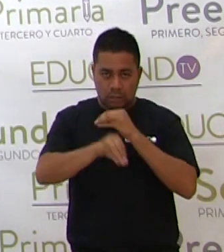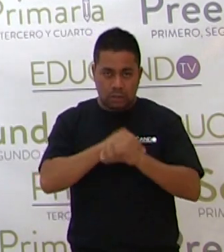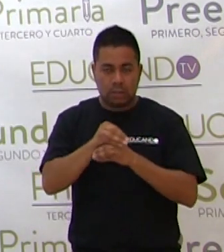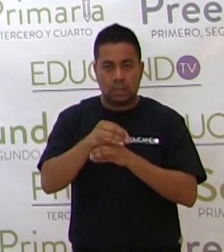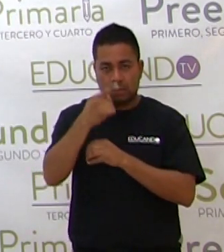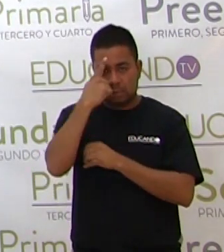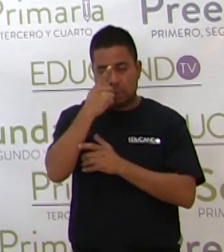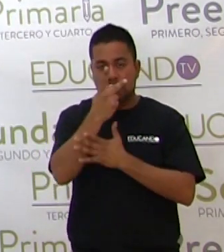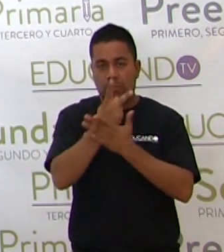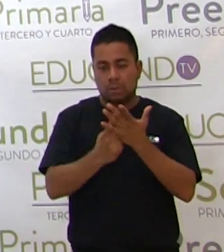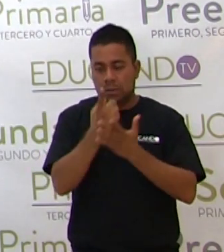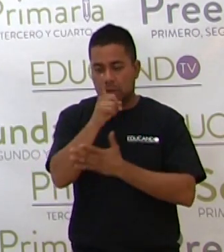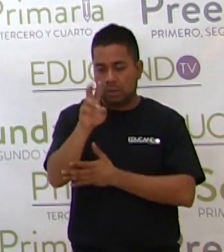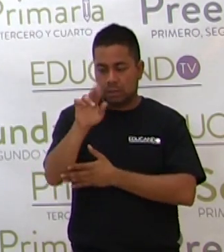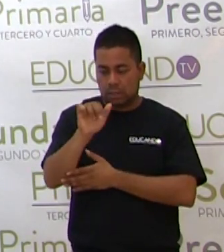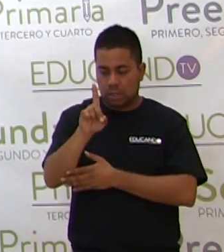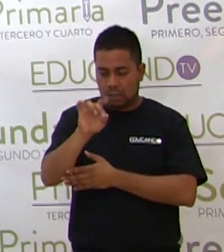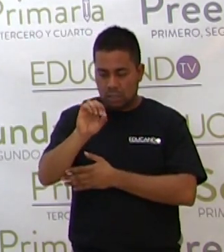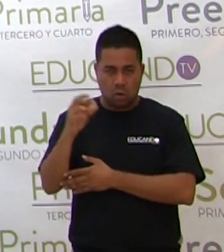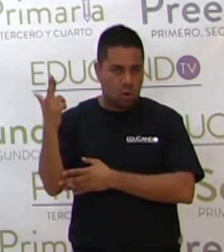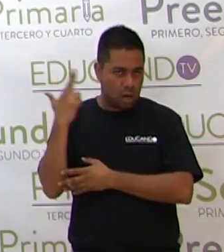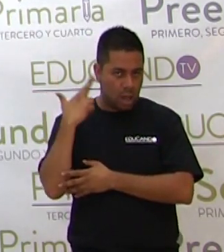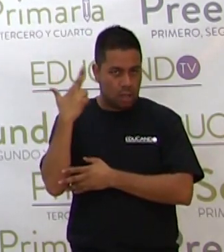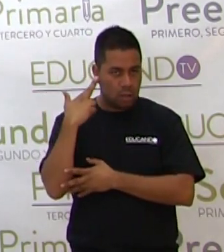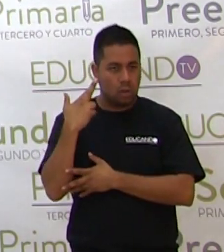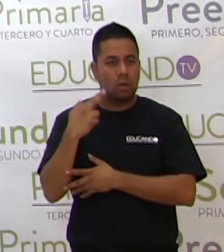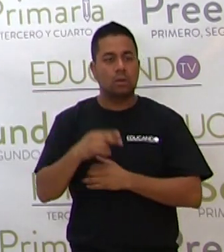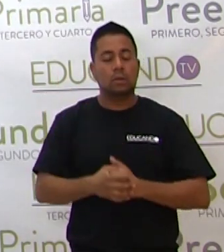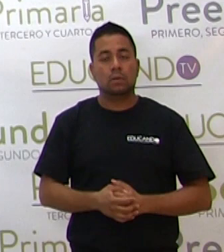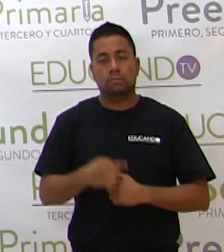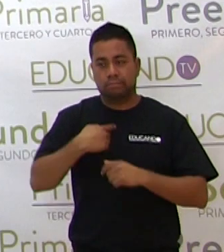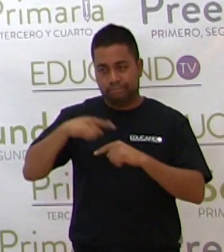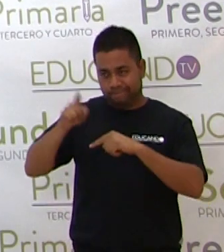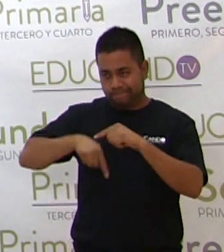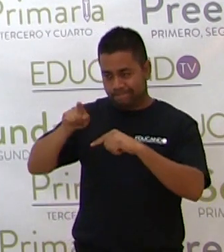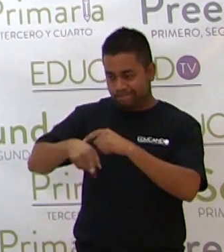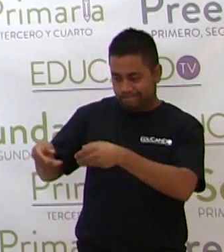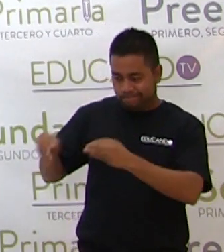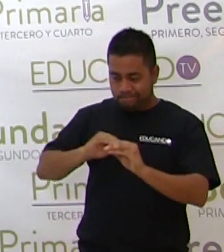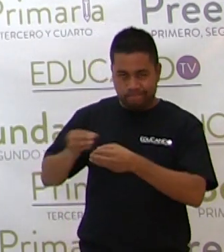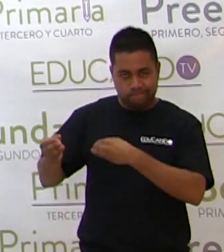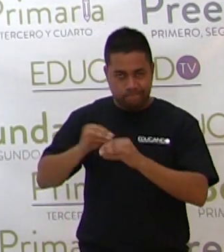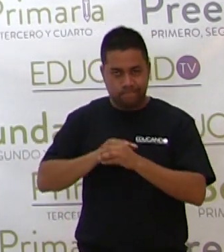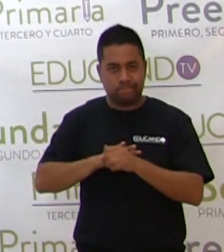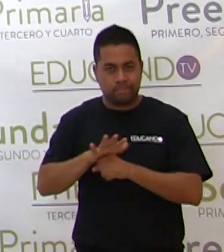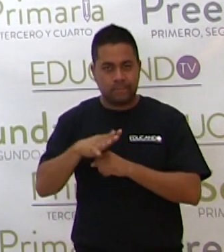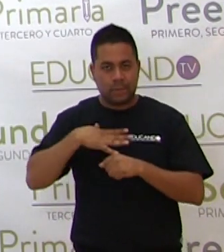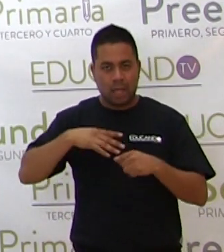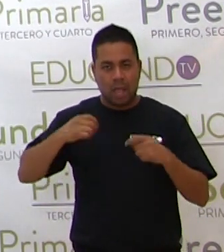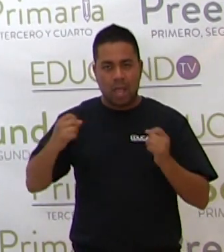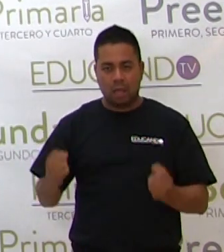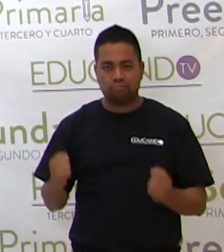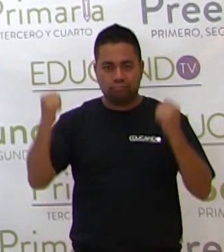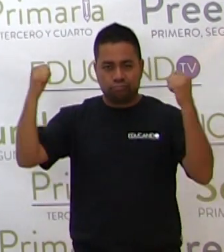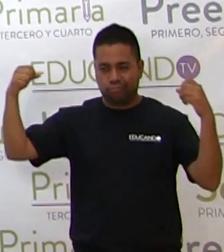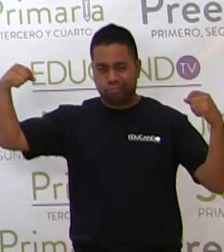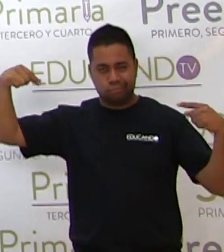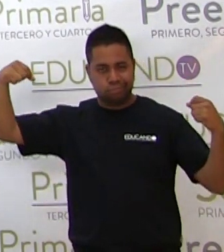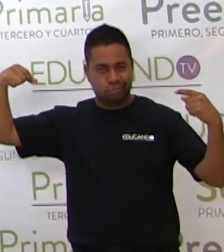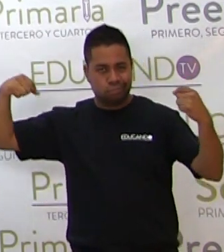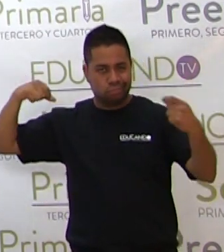de un programa de radio voy a quitar estos que están aquí abajo que son nuestras torres de comunicación